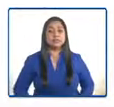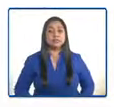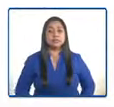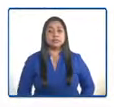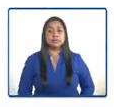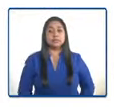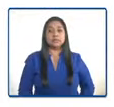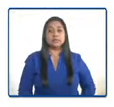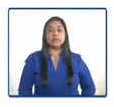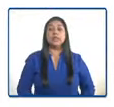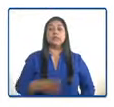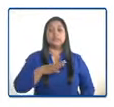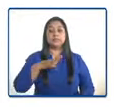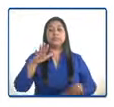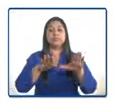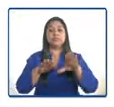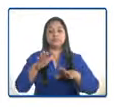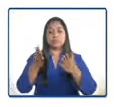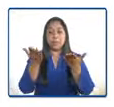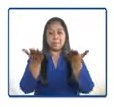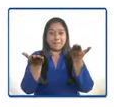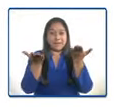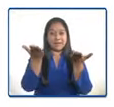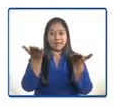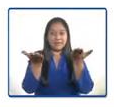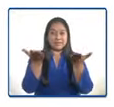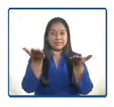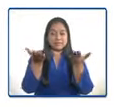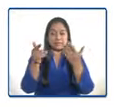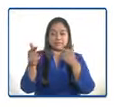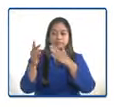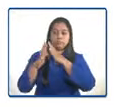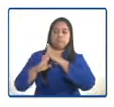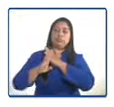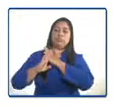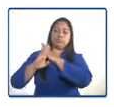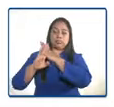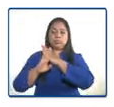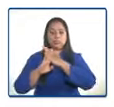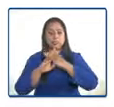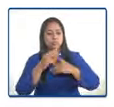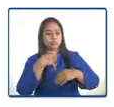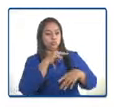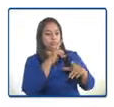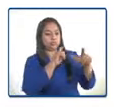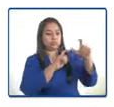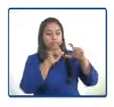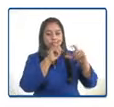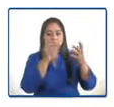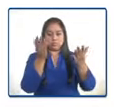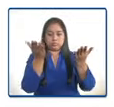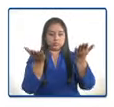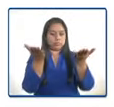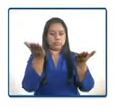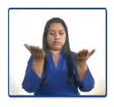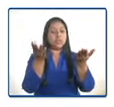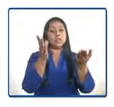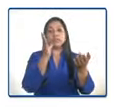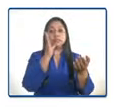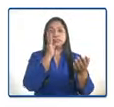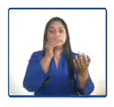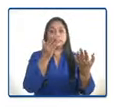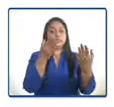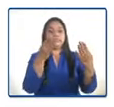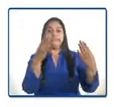Tenemos que hacer un balance adecuado entre esta protección y nuestro comercio. No podemos cerrar un